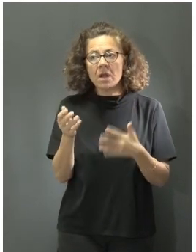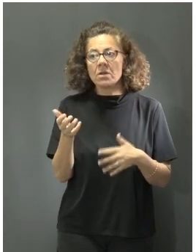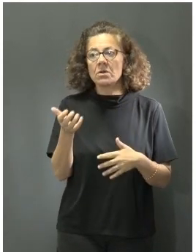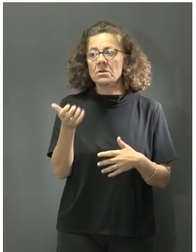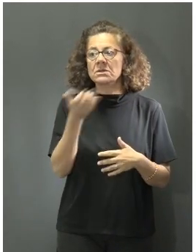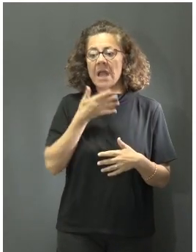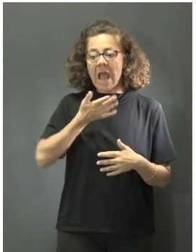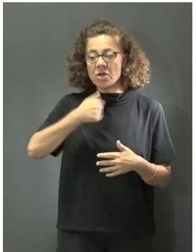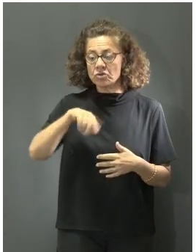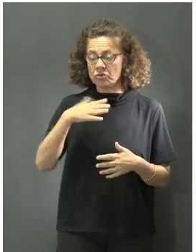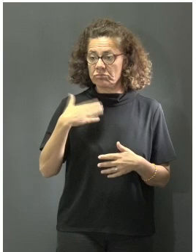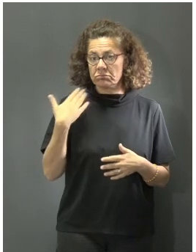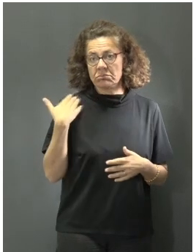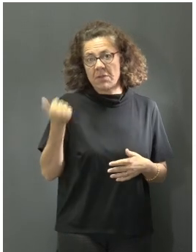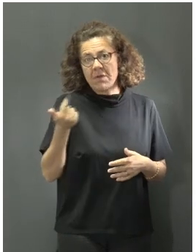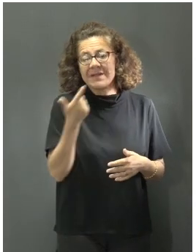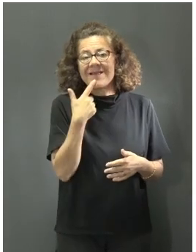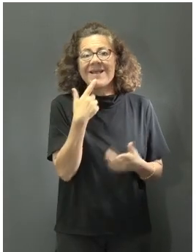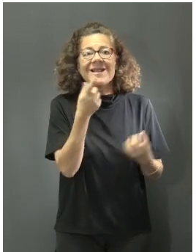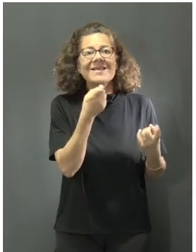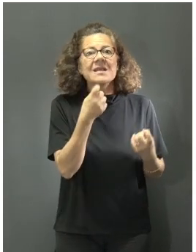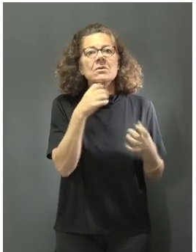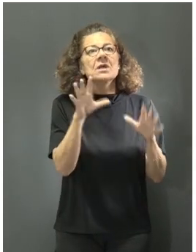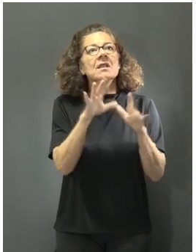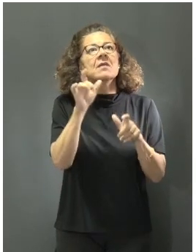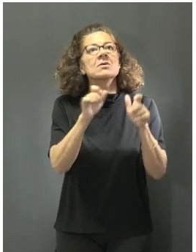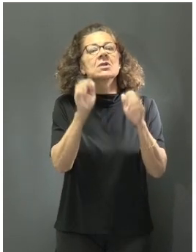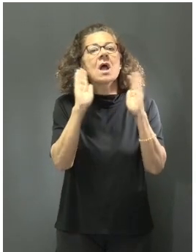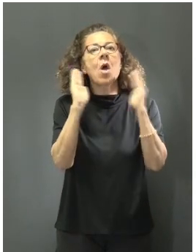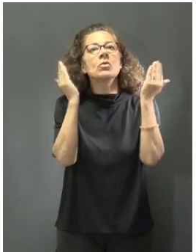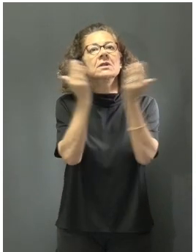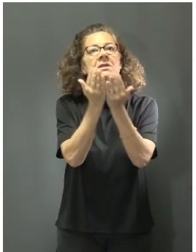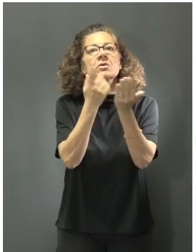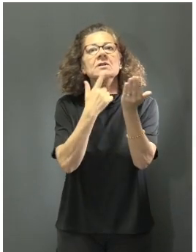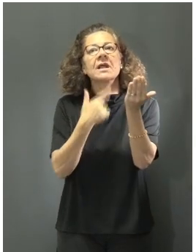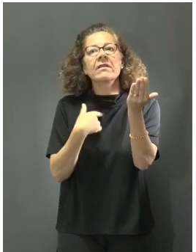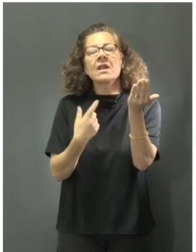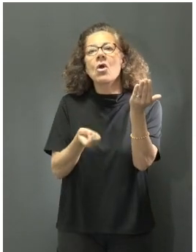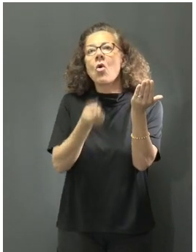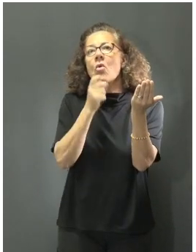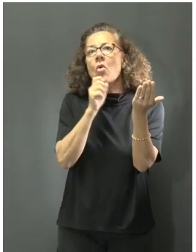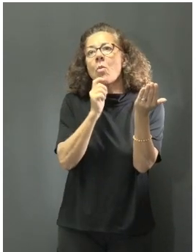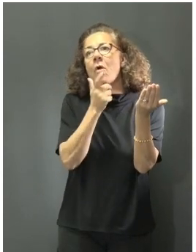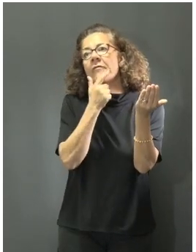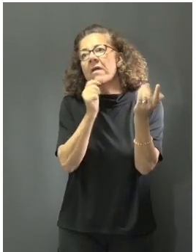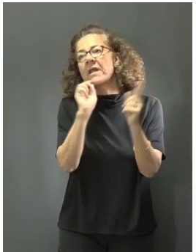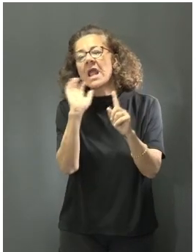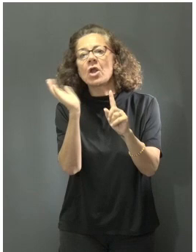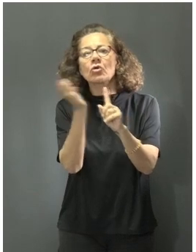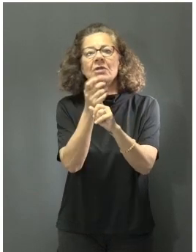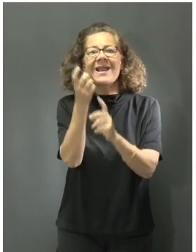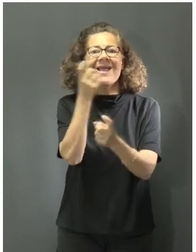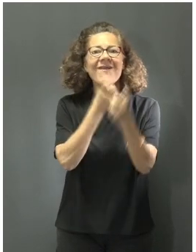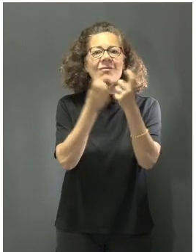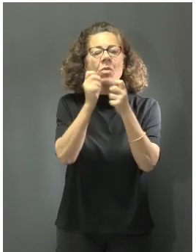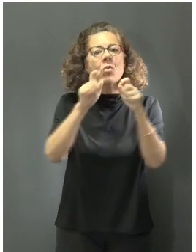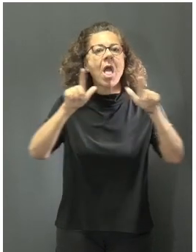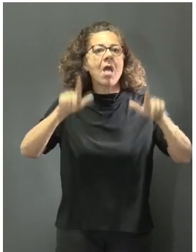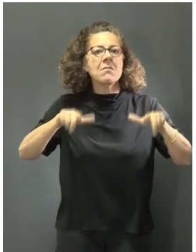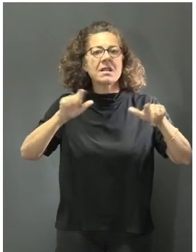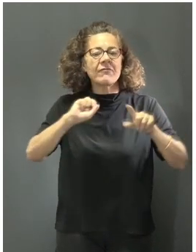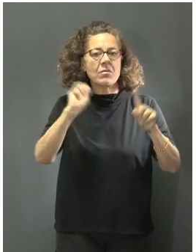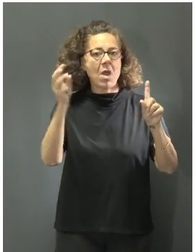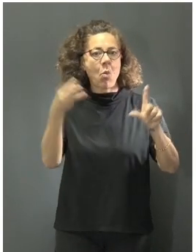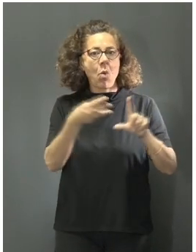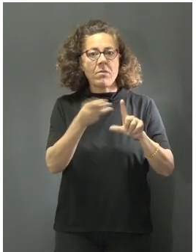a nosotros nos llamaban y nos decían necesitamos a 10 personas con autismo que nos digan cómo de fácil es encontrar una información en una plataforma web.